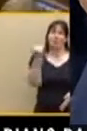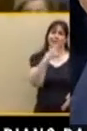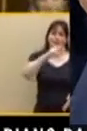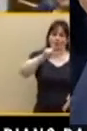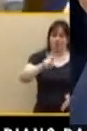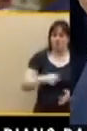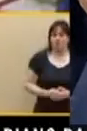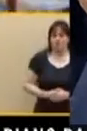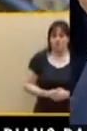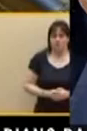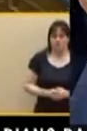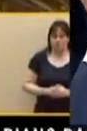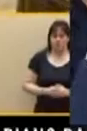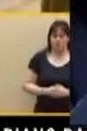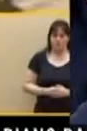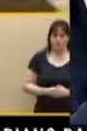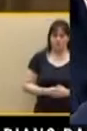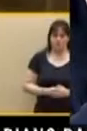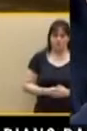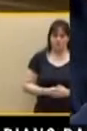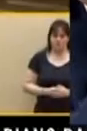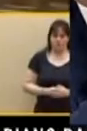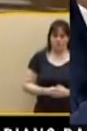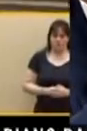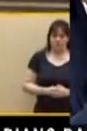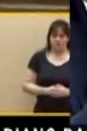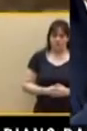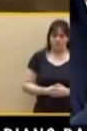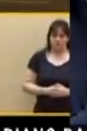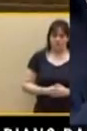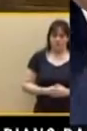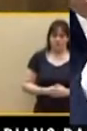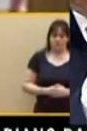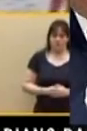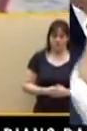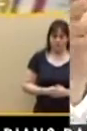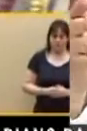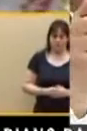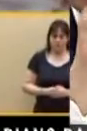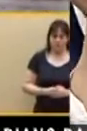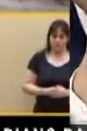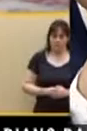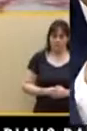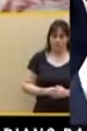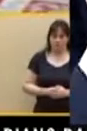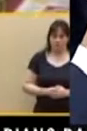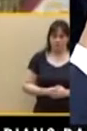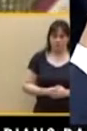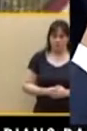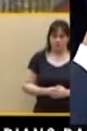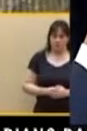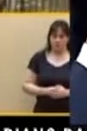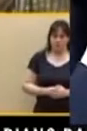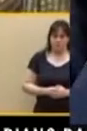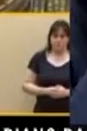abstención yo creo que lo que no se mide así se mide en votos y votos no estás contra las abstenciones yo soy